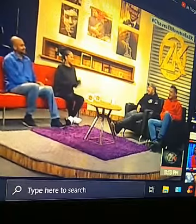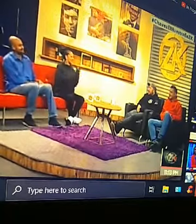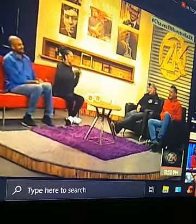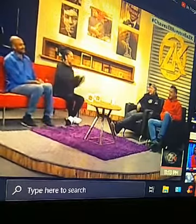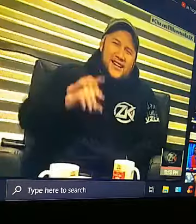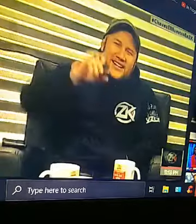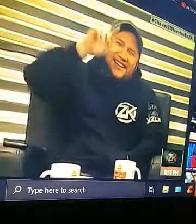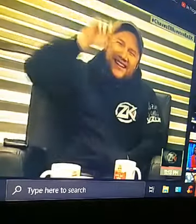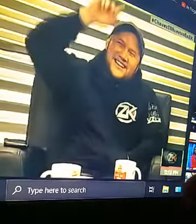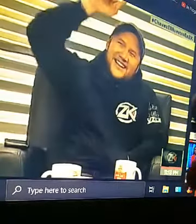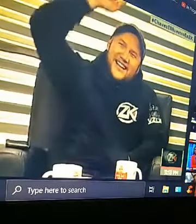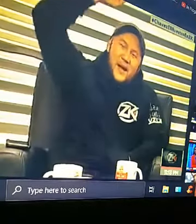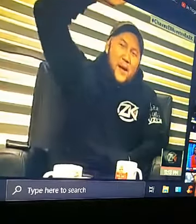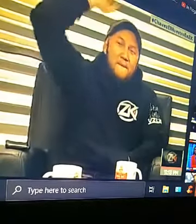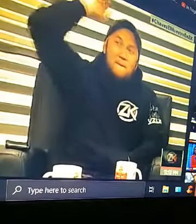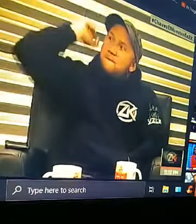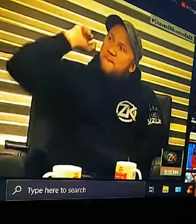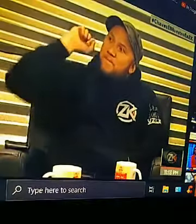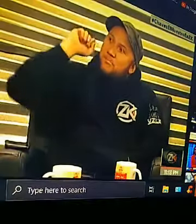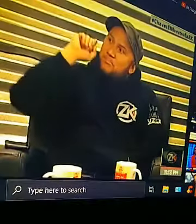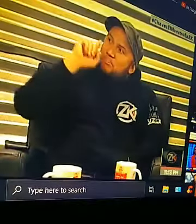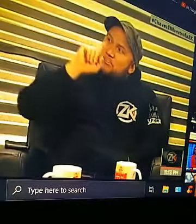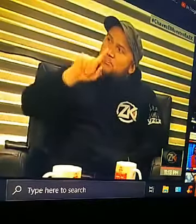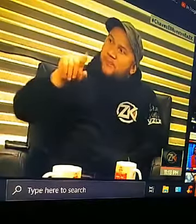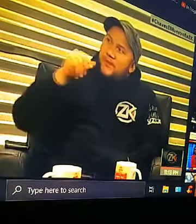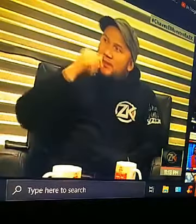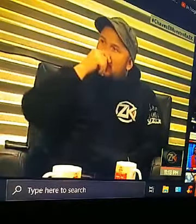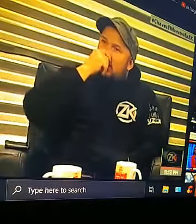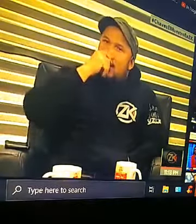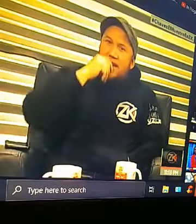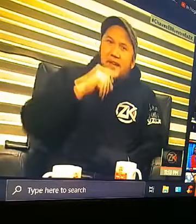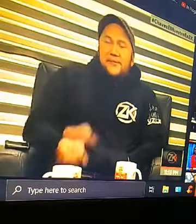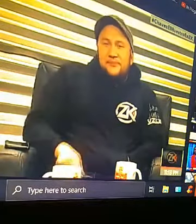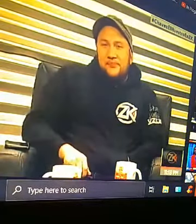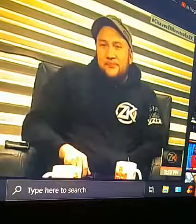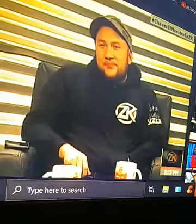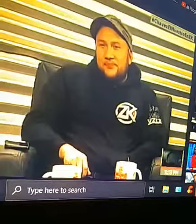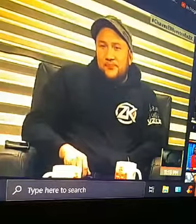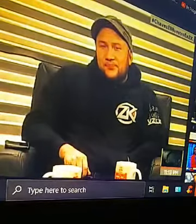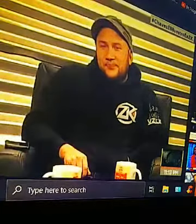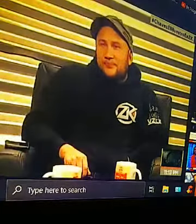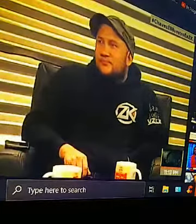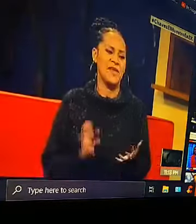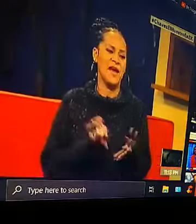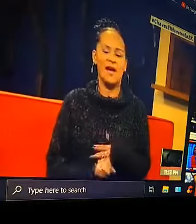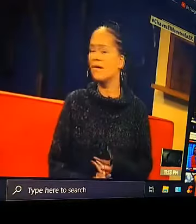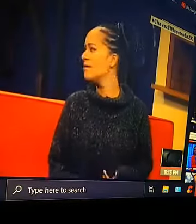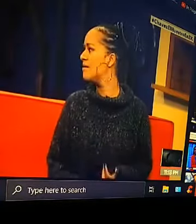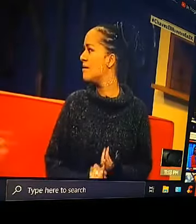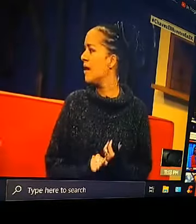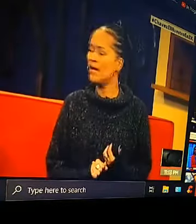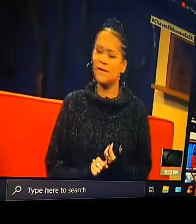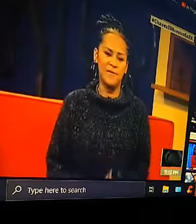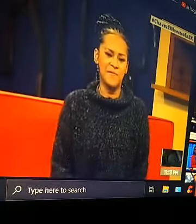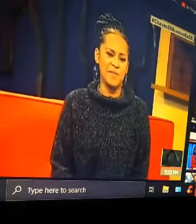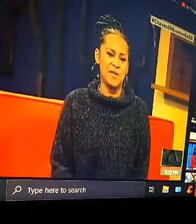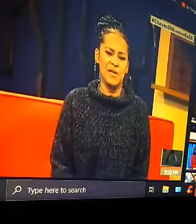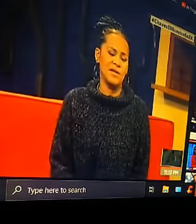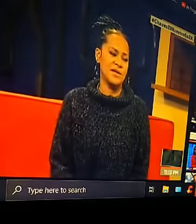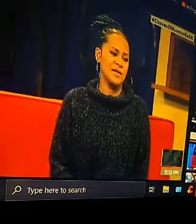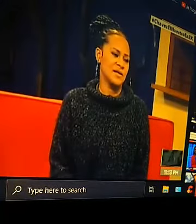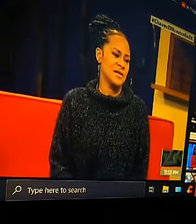abnegado, responsable. Pero esta vez es de gimnasio de bebé. Sí, vale. Simbolandia. Sí. Ah, sí, vale. Y lo